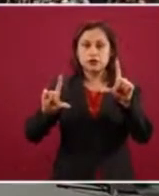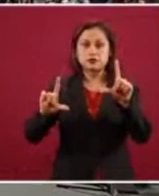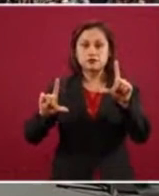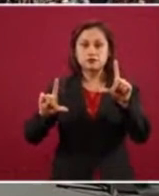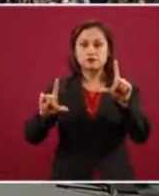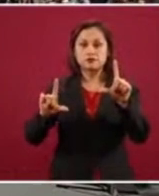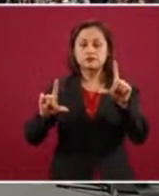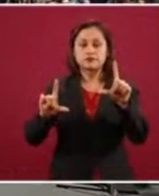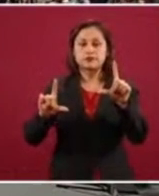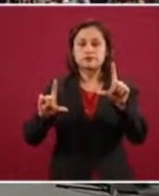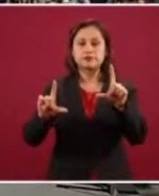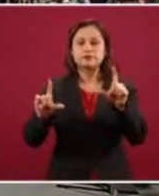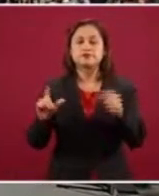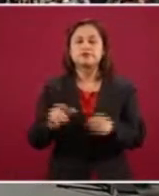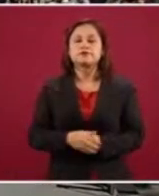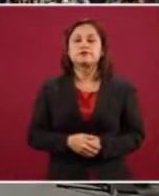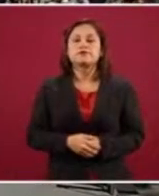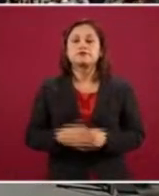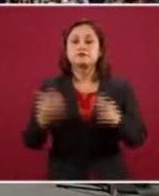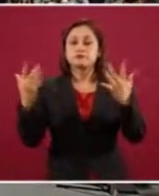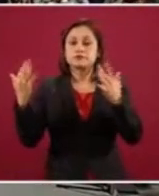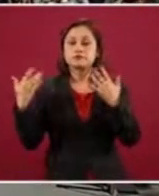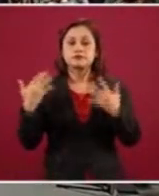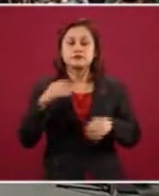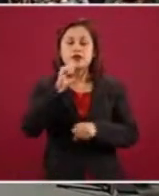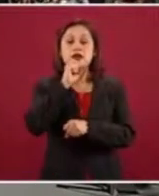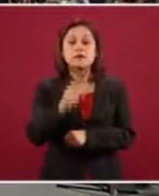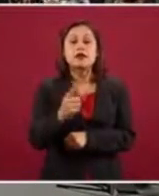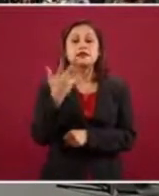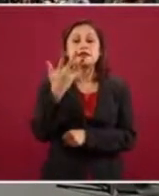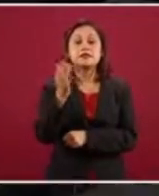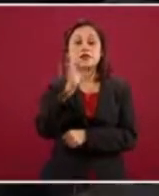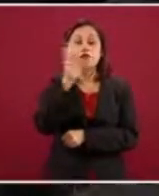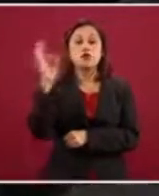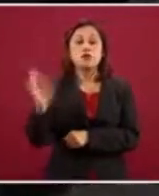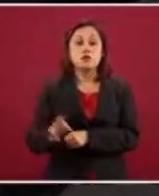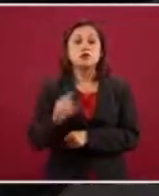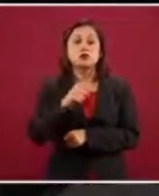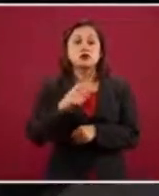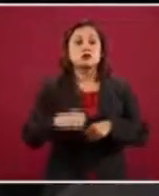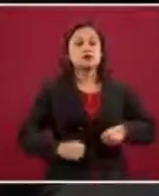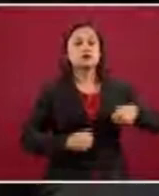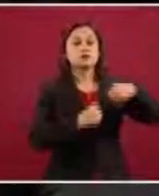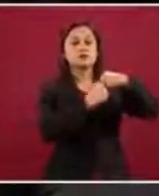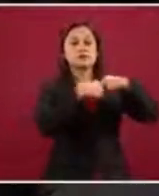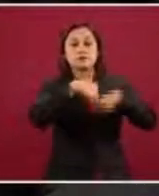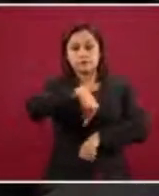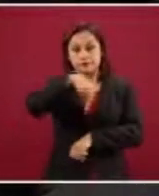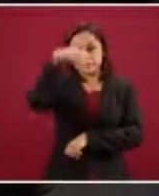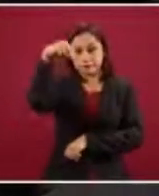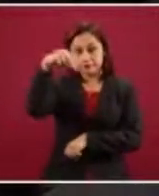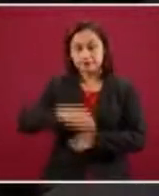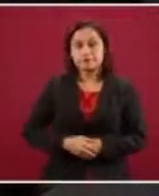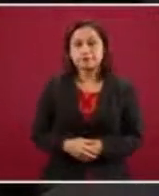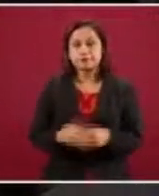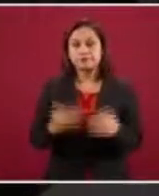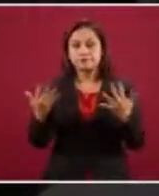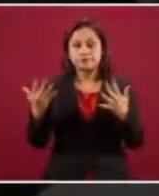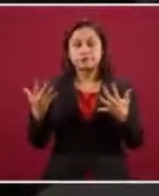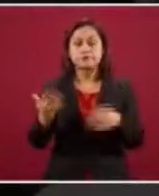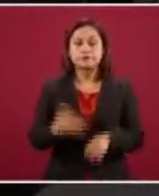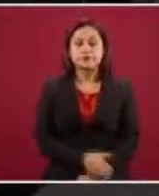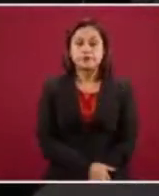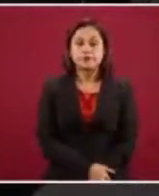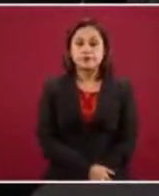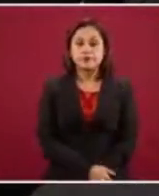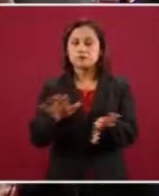5% en la zona libre de la frontera norte. Alcalde Luján subrayó que el incremento es una nueva forma de saldar la